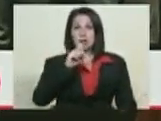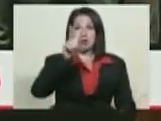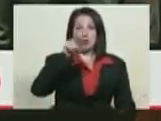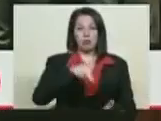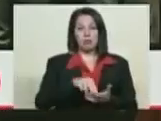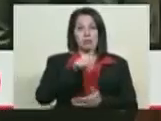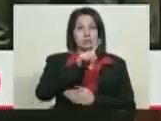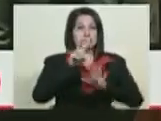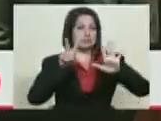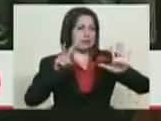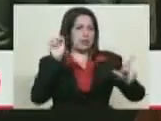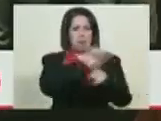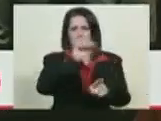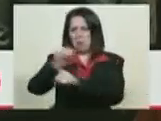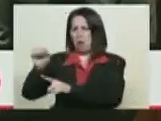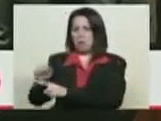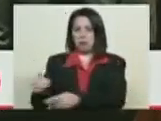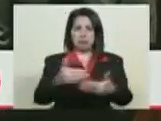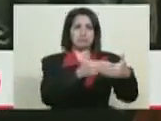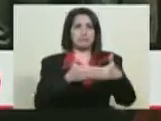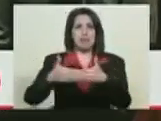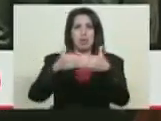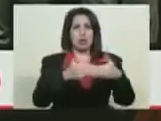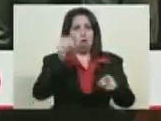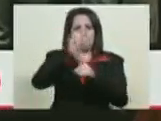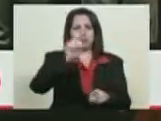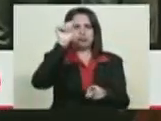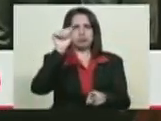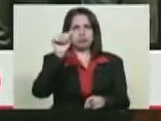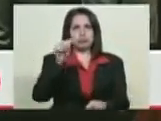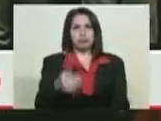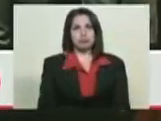2017 hemos derrotado al imperialismo estadounidense